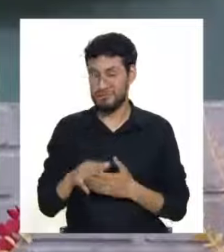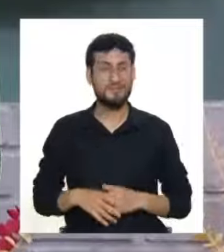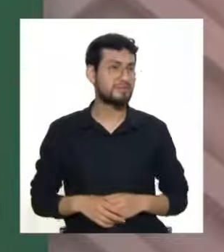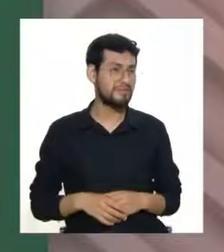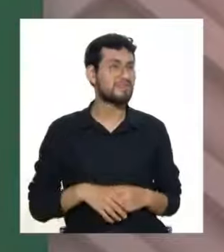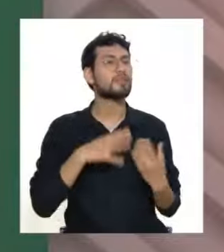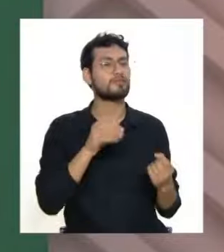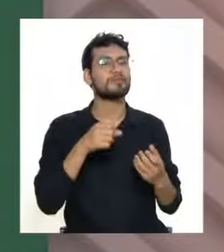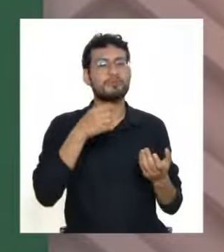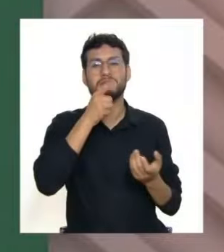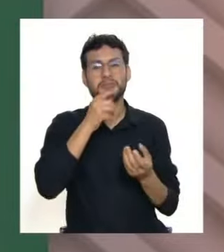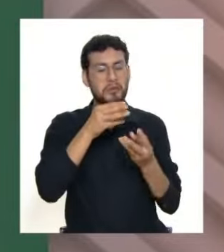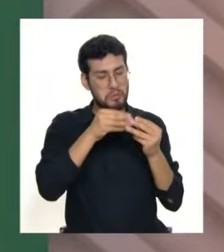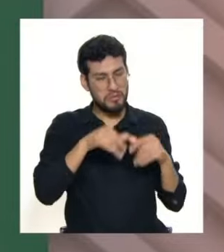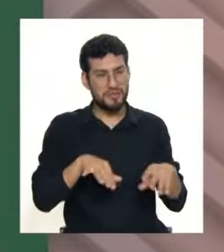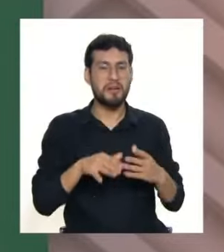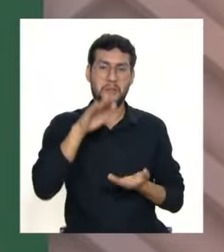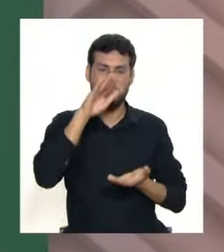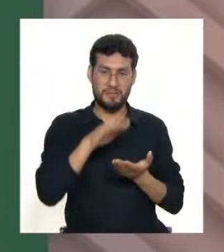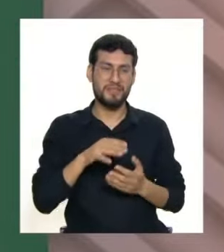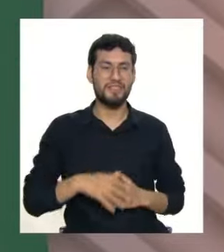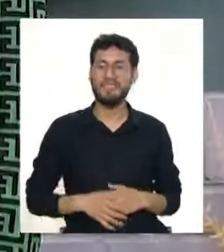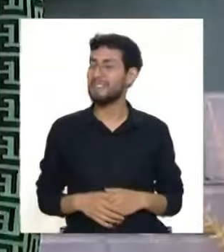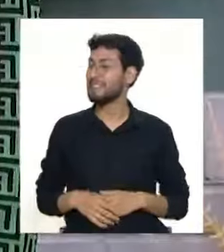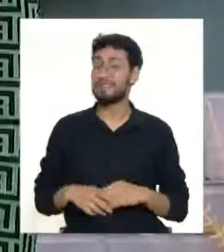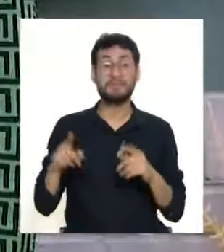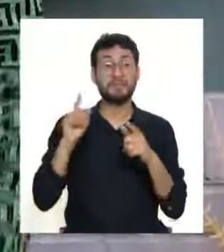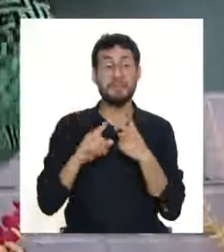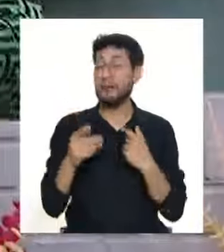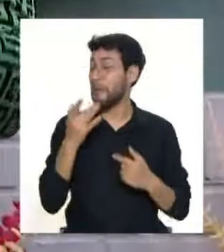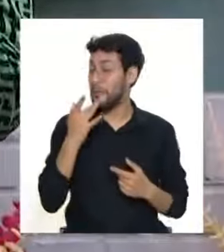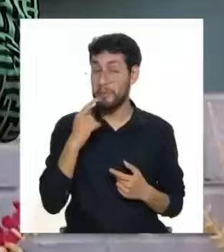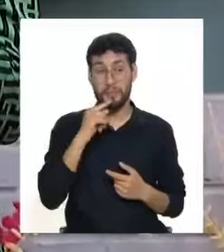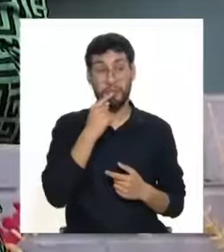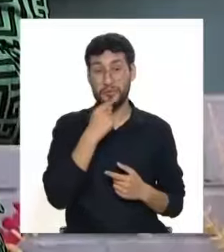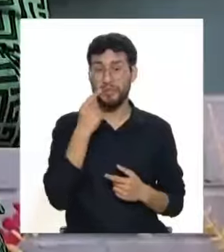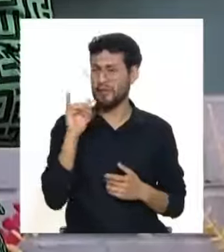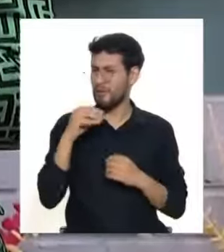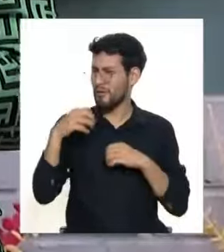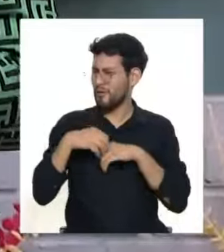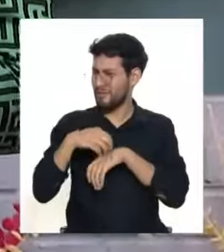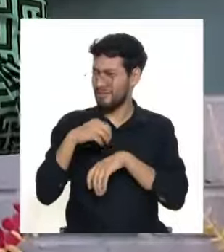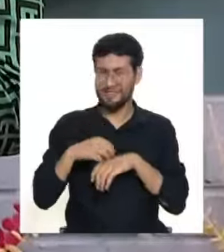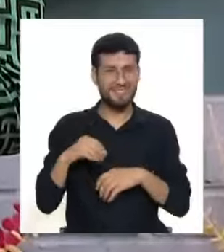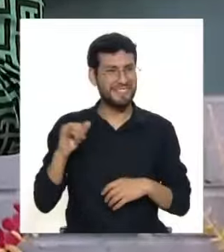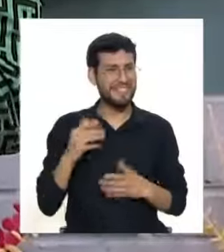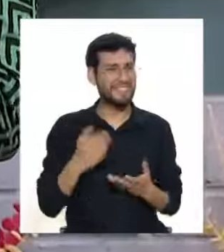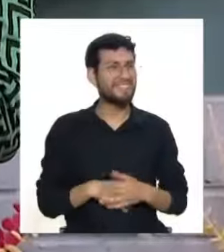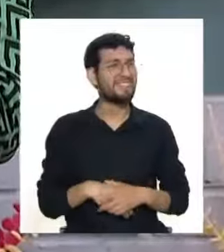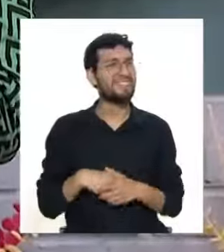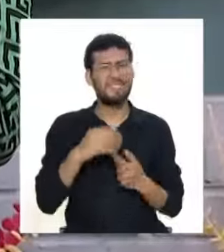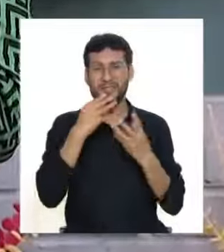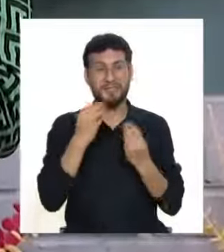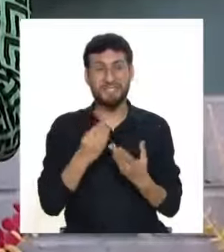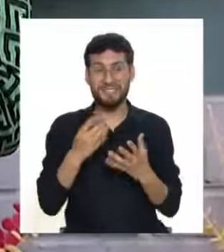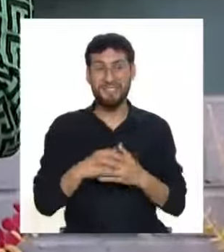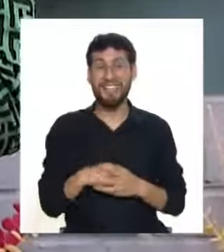tan ácido porque disuelto en agua definitivamente baja la concentración. Pero la sensación en la boca es como una uvita. Es súper suavecita.